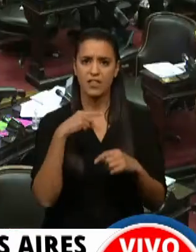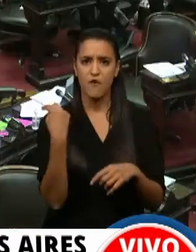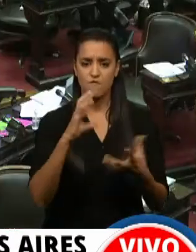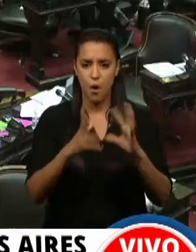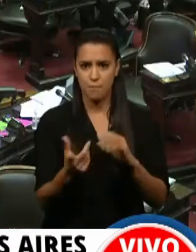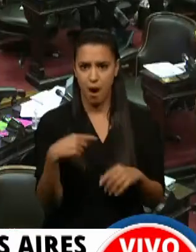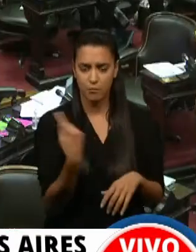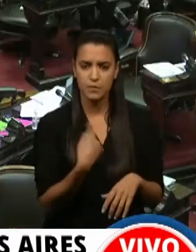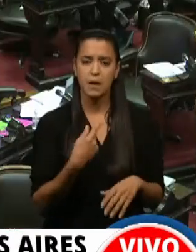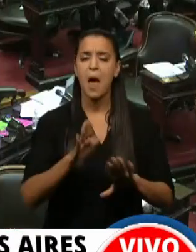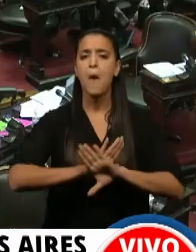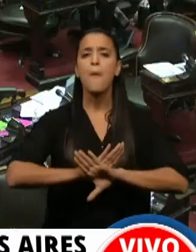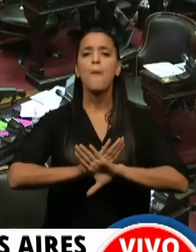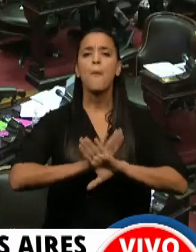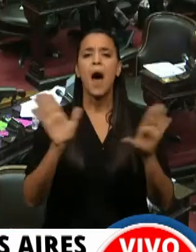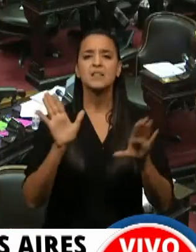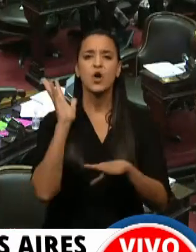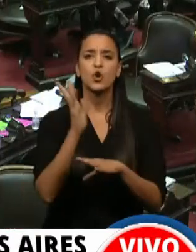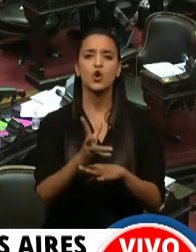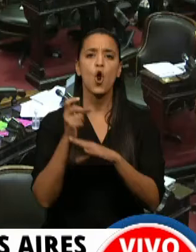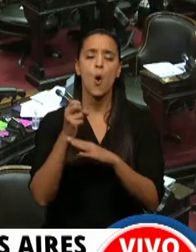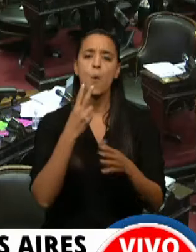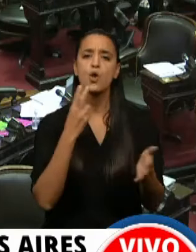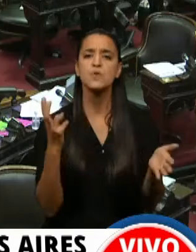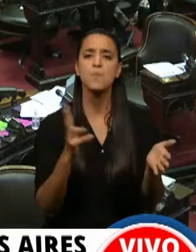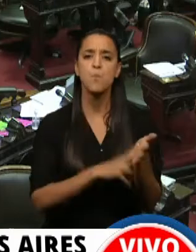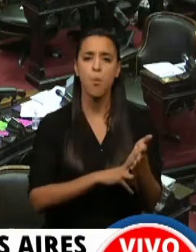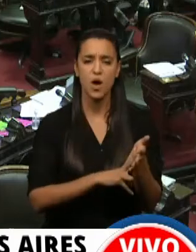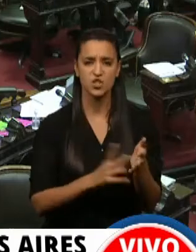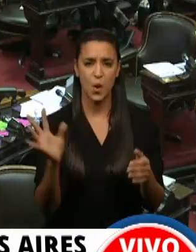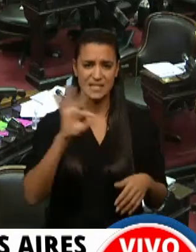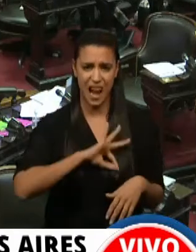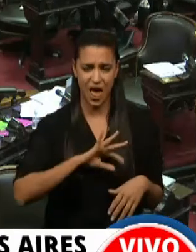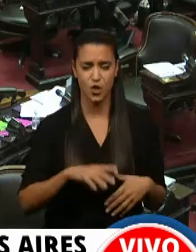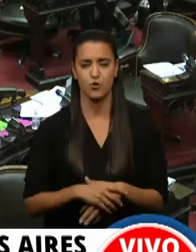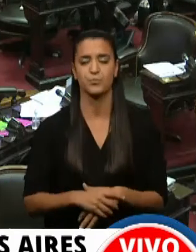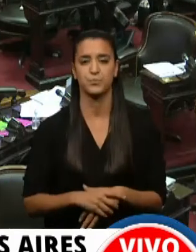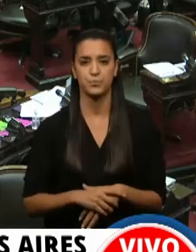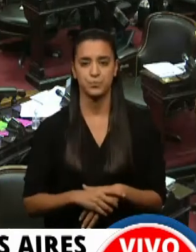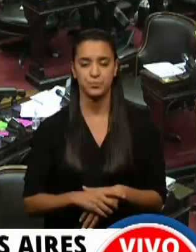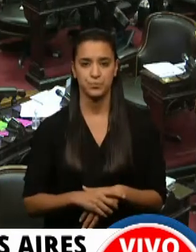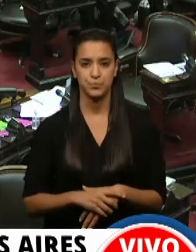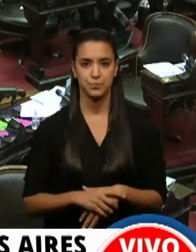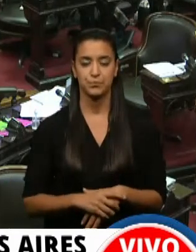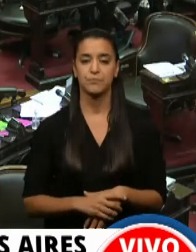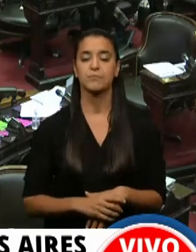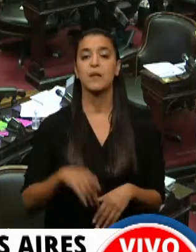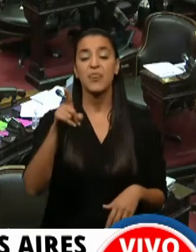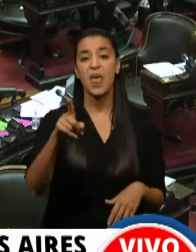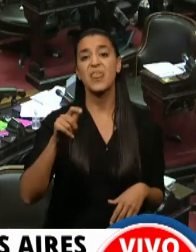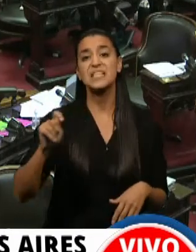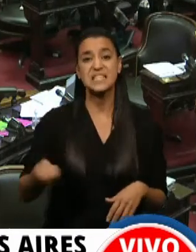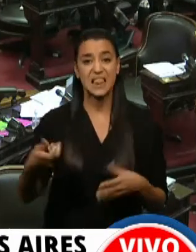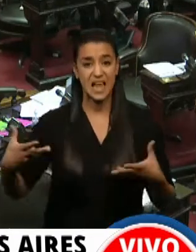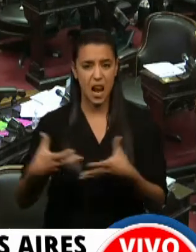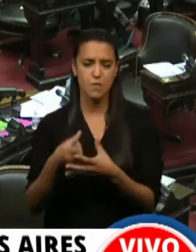para terminar definitivamente con este robo que es el impuesto al salario, desde el sindicalismo